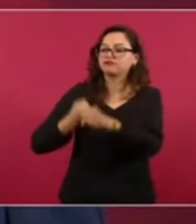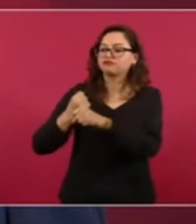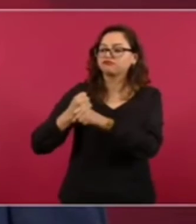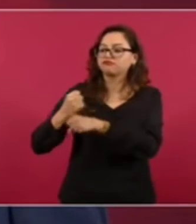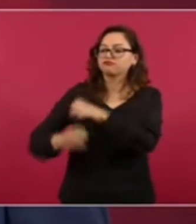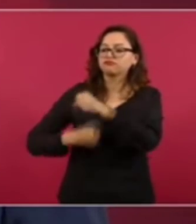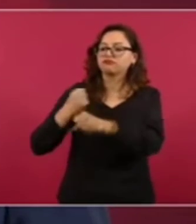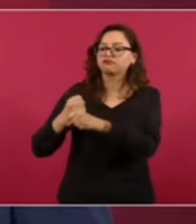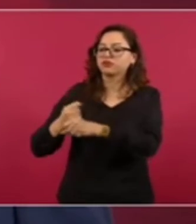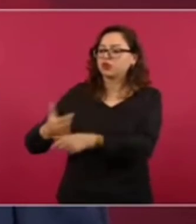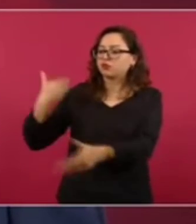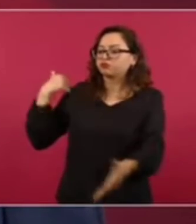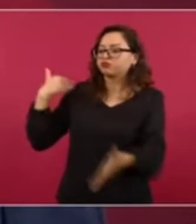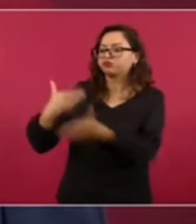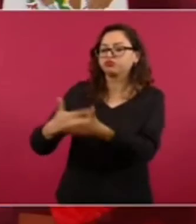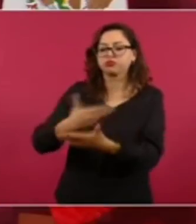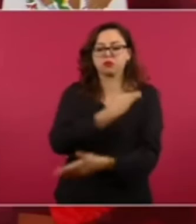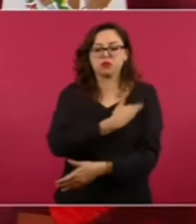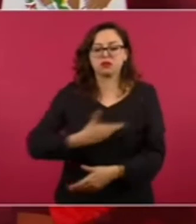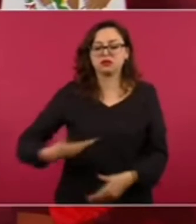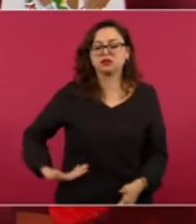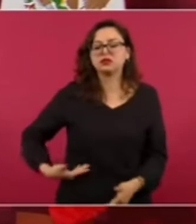apéndice del Ejecutivo,